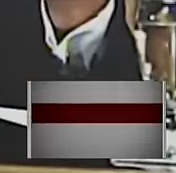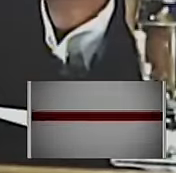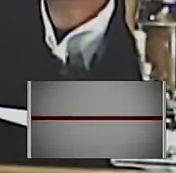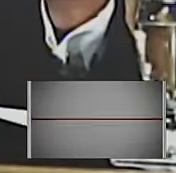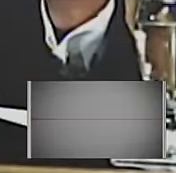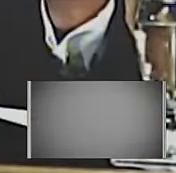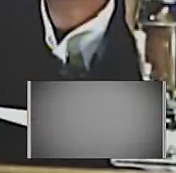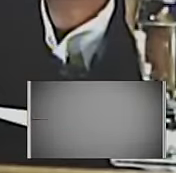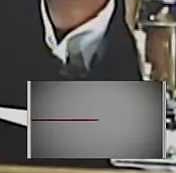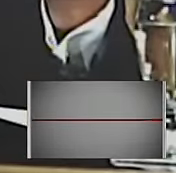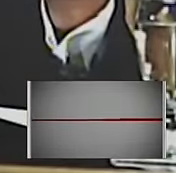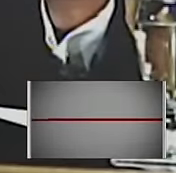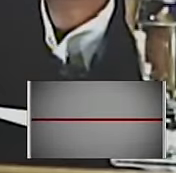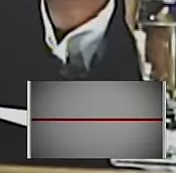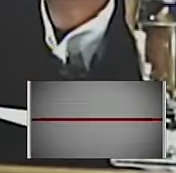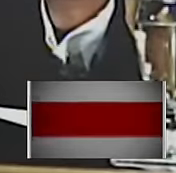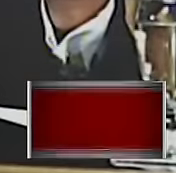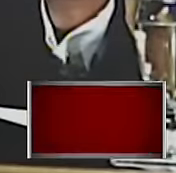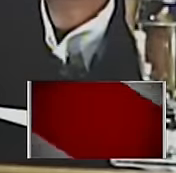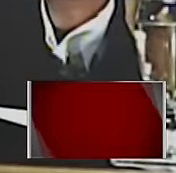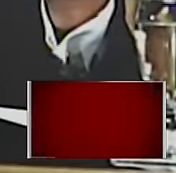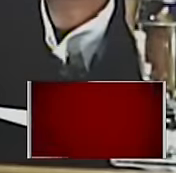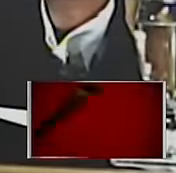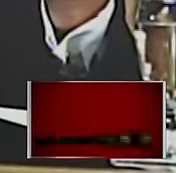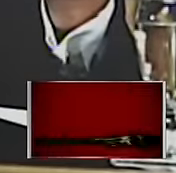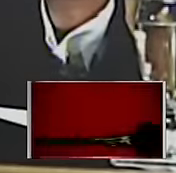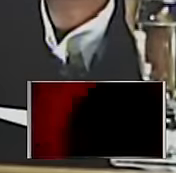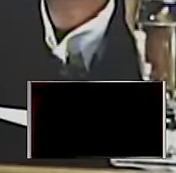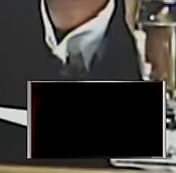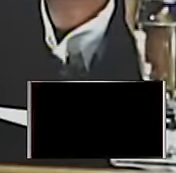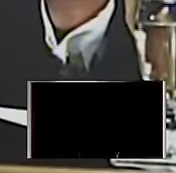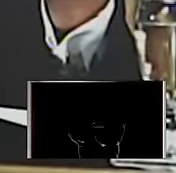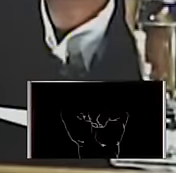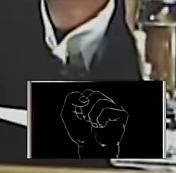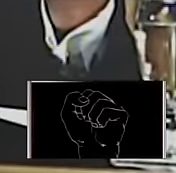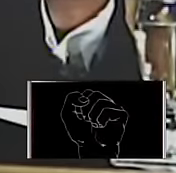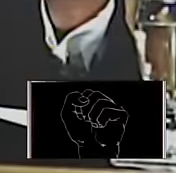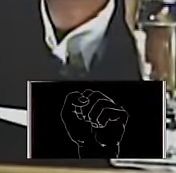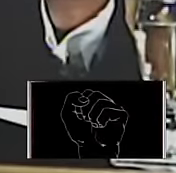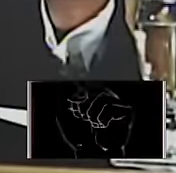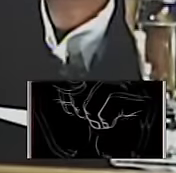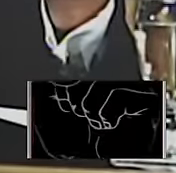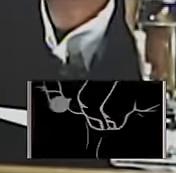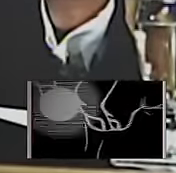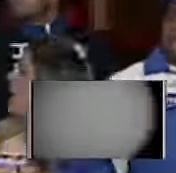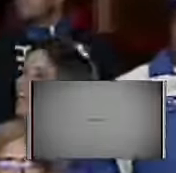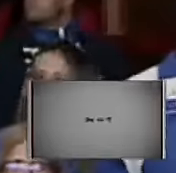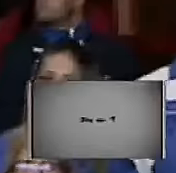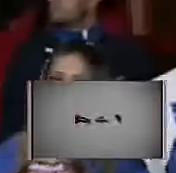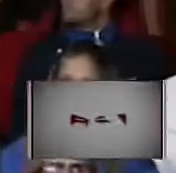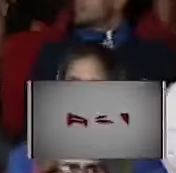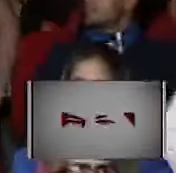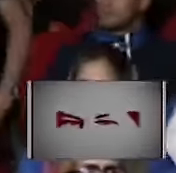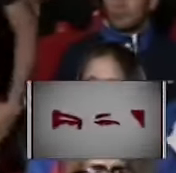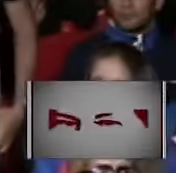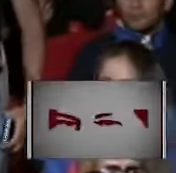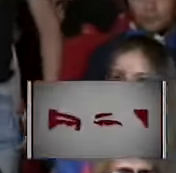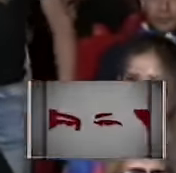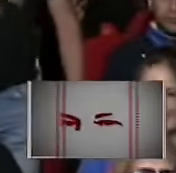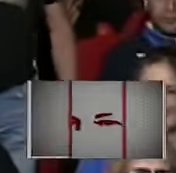Partido Alianza para el Cambio, presente. Ajá, pero yo vi una gente de Petare por aquí. ¿No están anotados aquí?